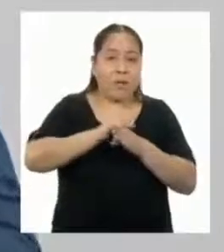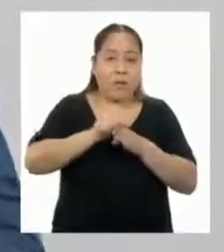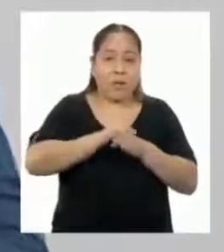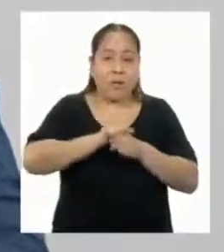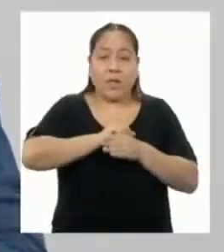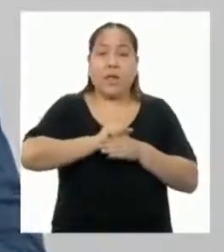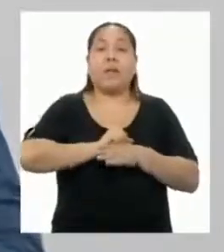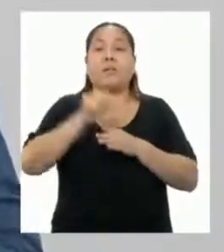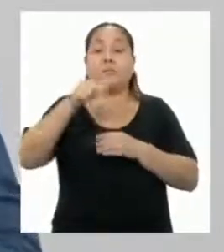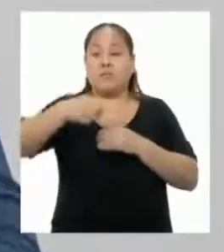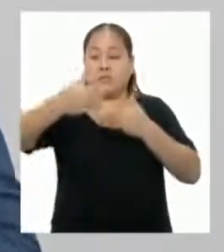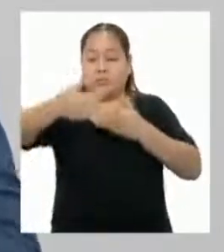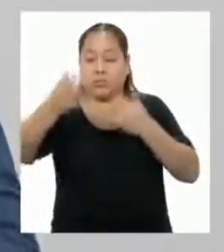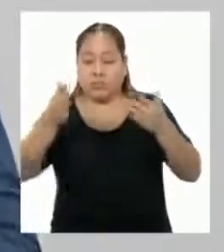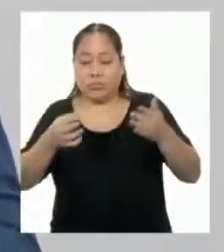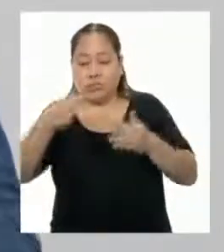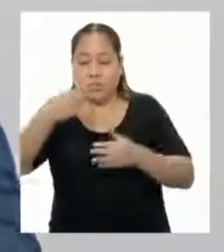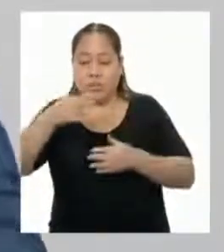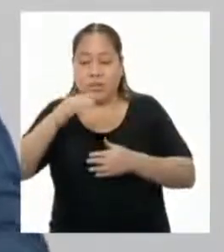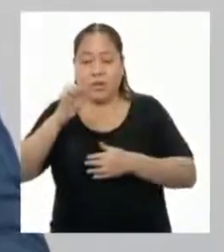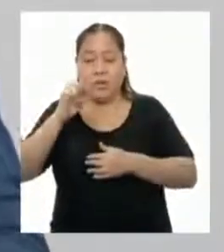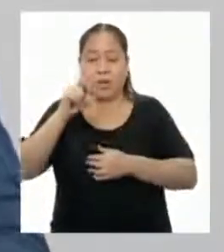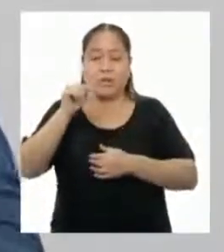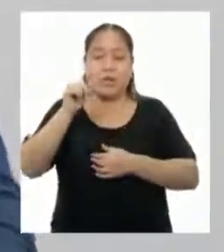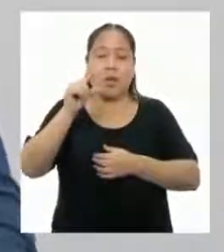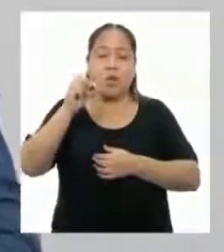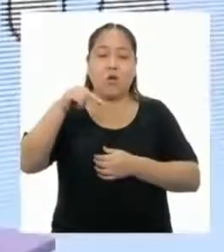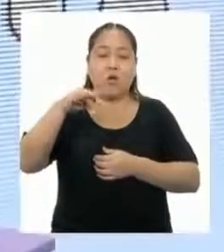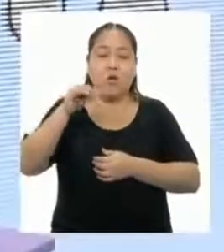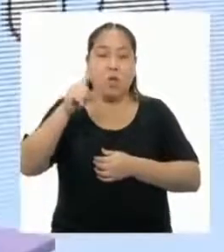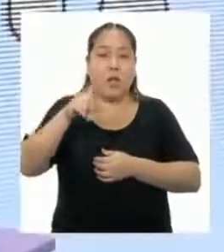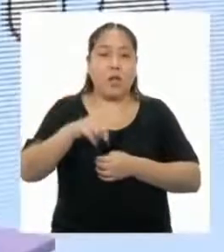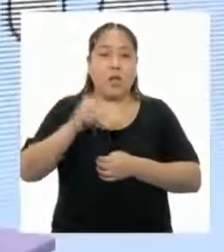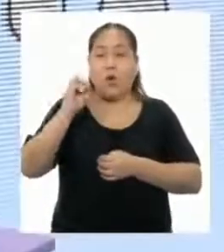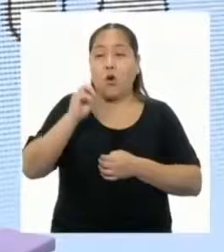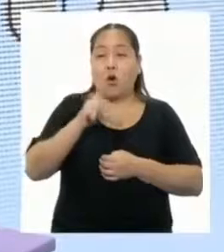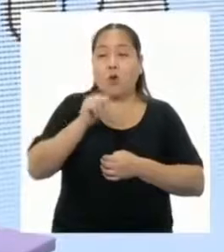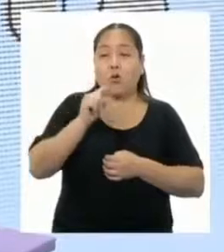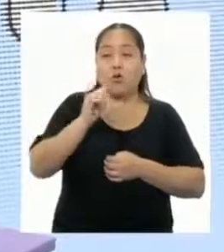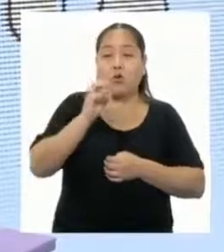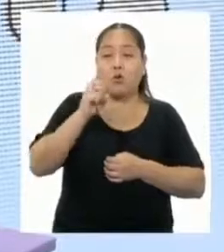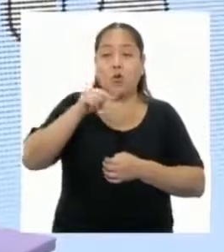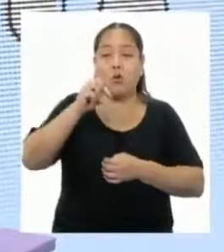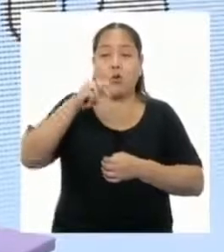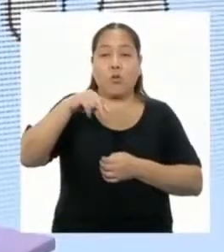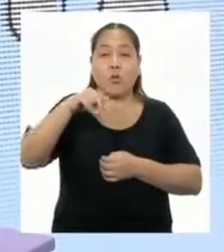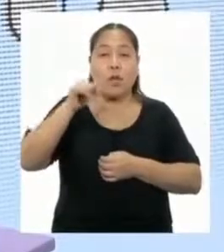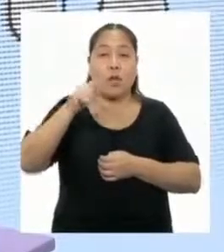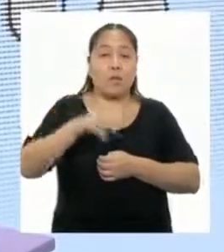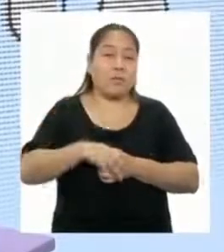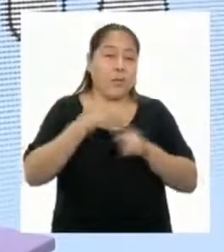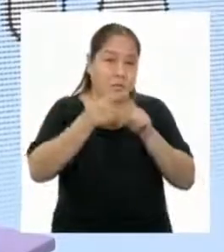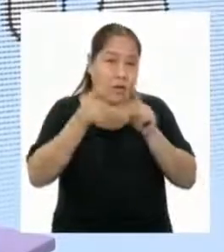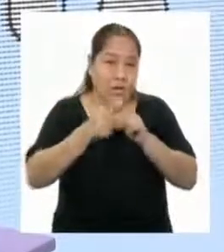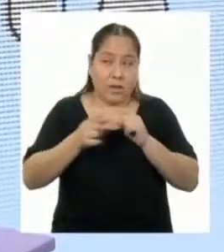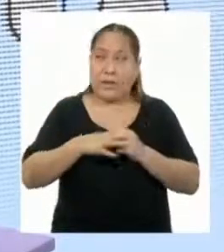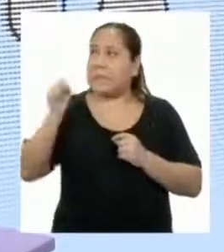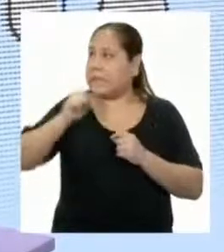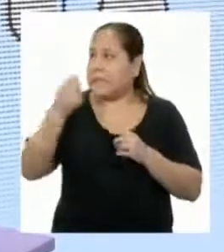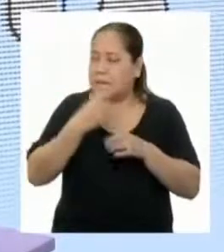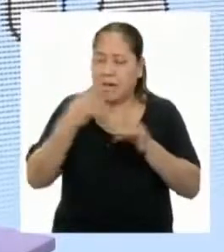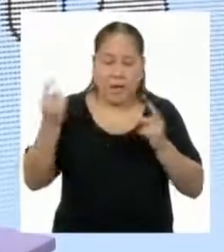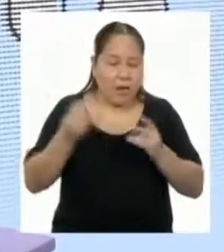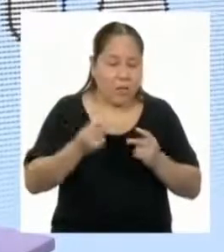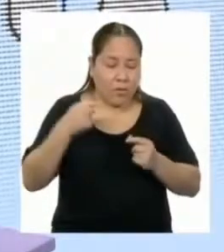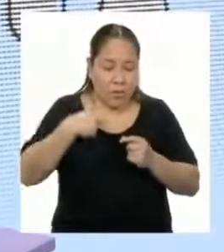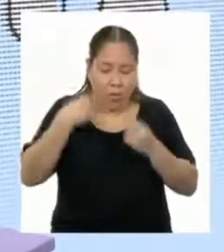prisma heptagonal y con uno octogonal. Así es, lo hice el toque nomás. Una vez que empieces a